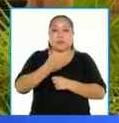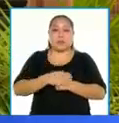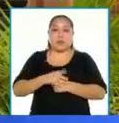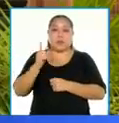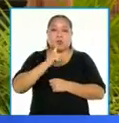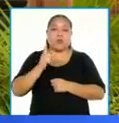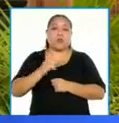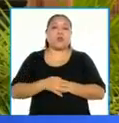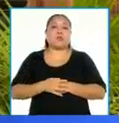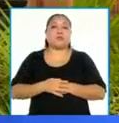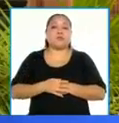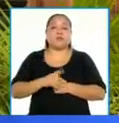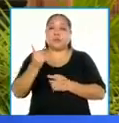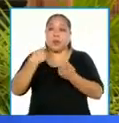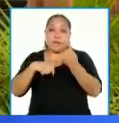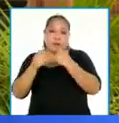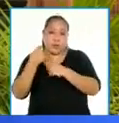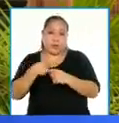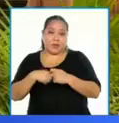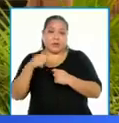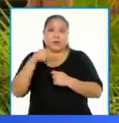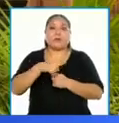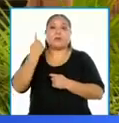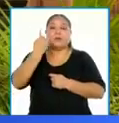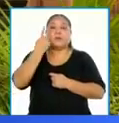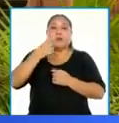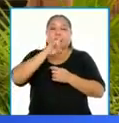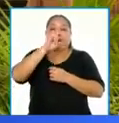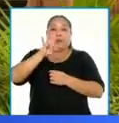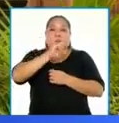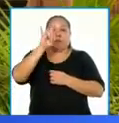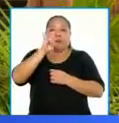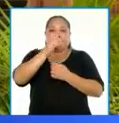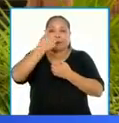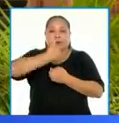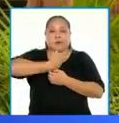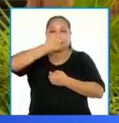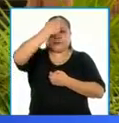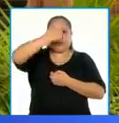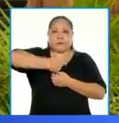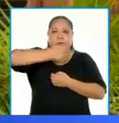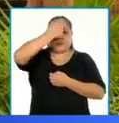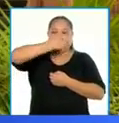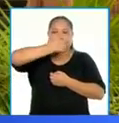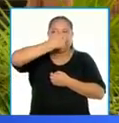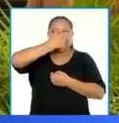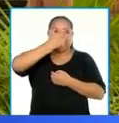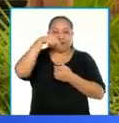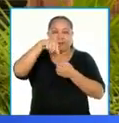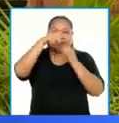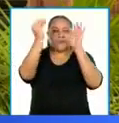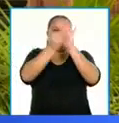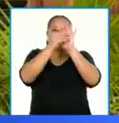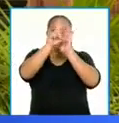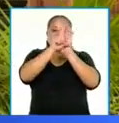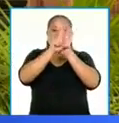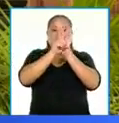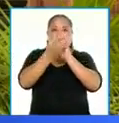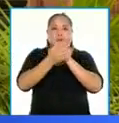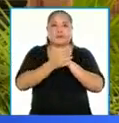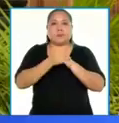para efectos de negocio, sino para uso personal directo. Eso está en la ley y